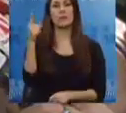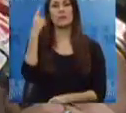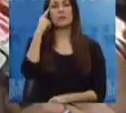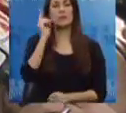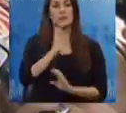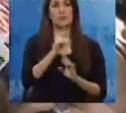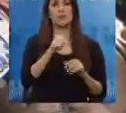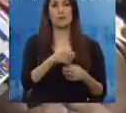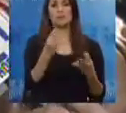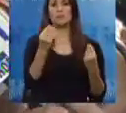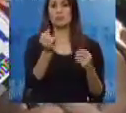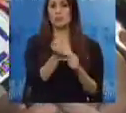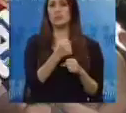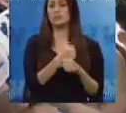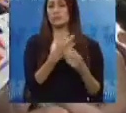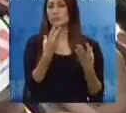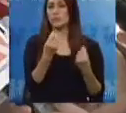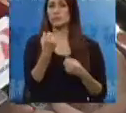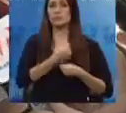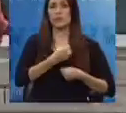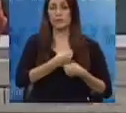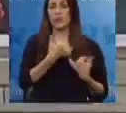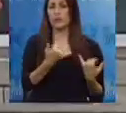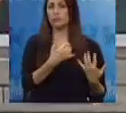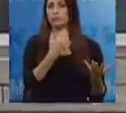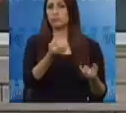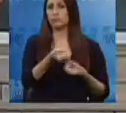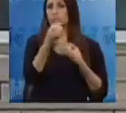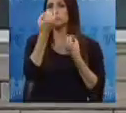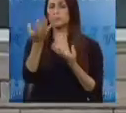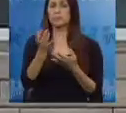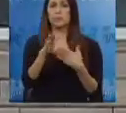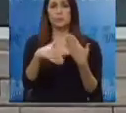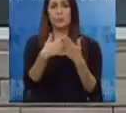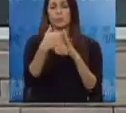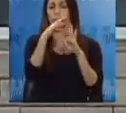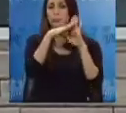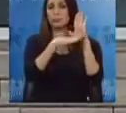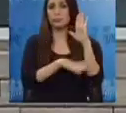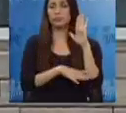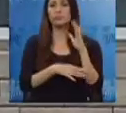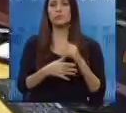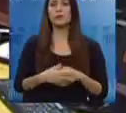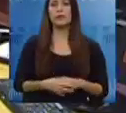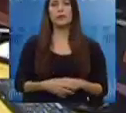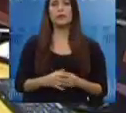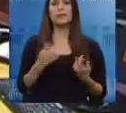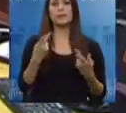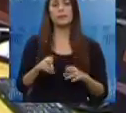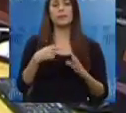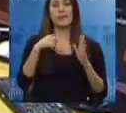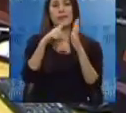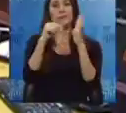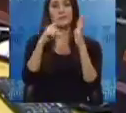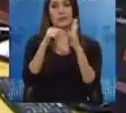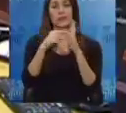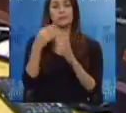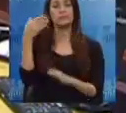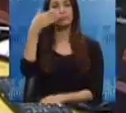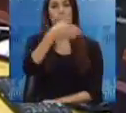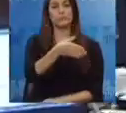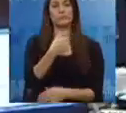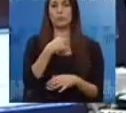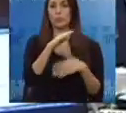han pasado muchas cosas y eso lo vamos a informar. Leonardo Orlando, director del Servicio de Rentas Internas, confirmó que asistirá a la asamblea y que